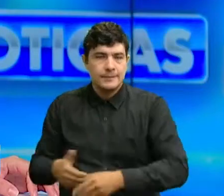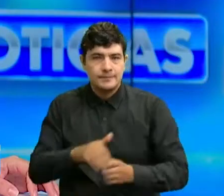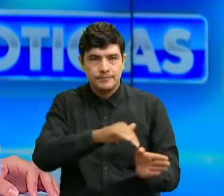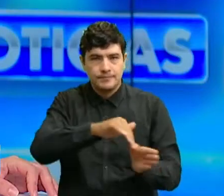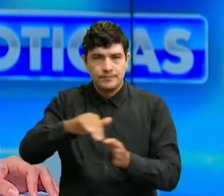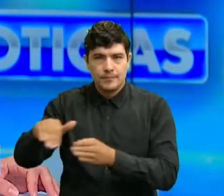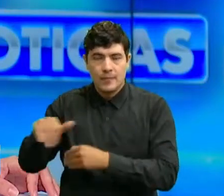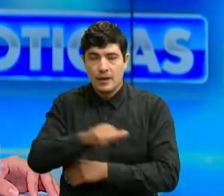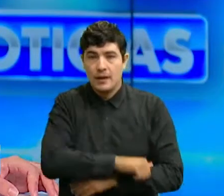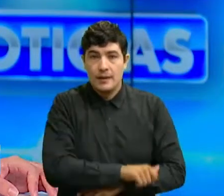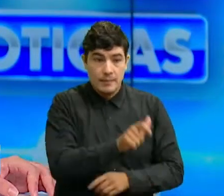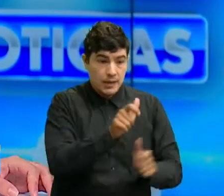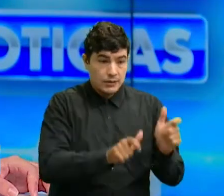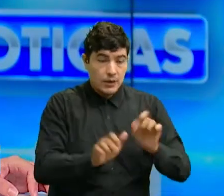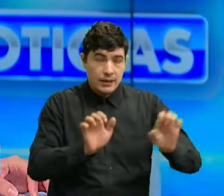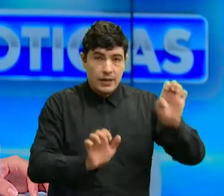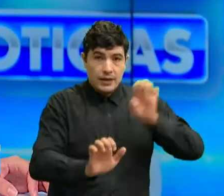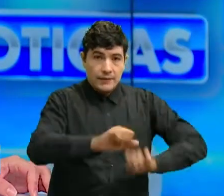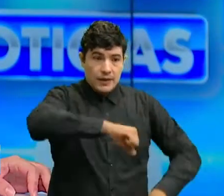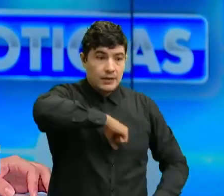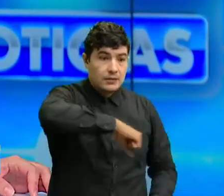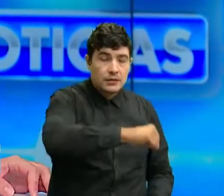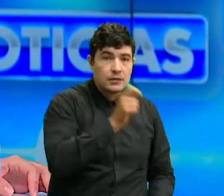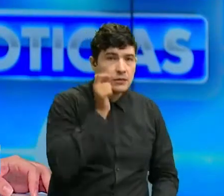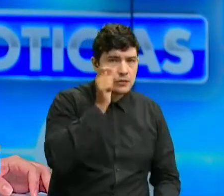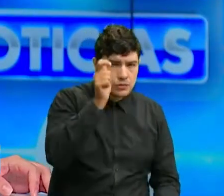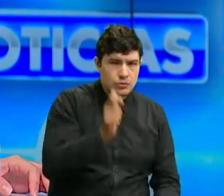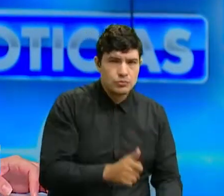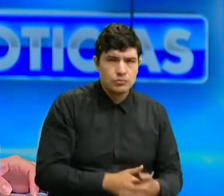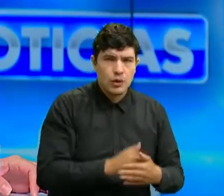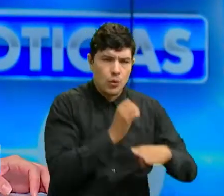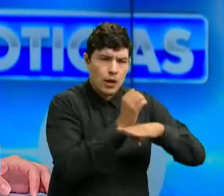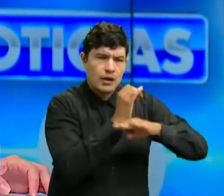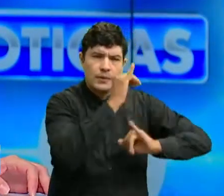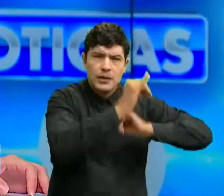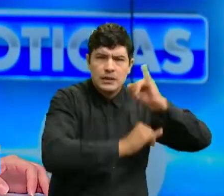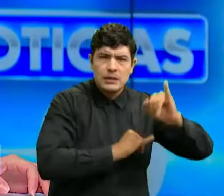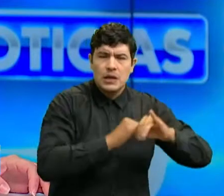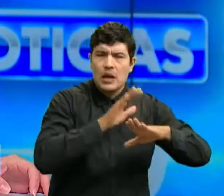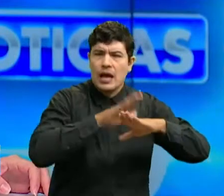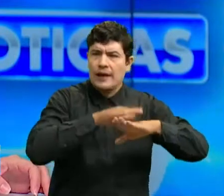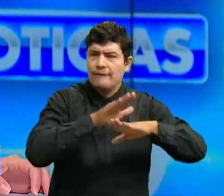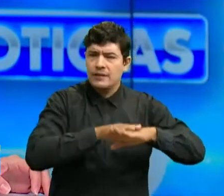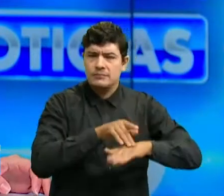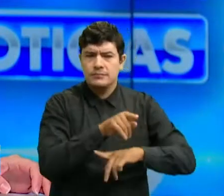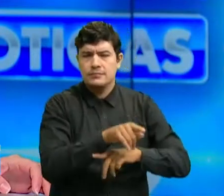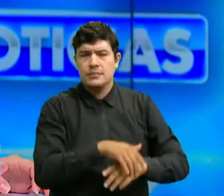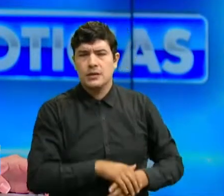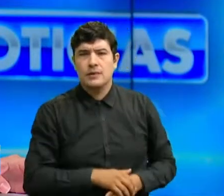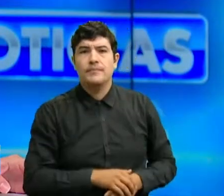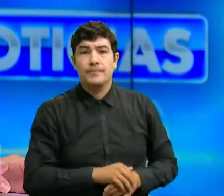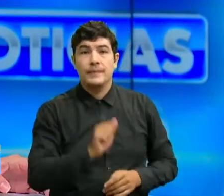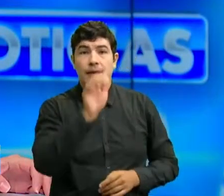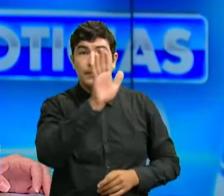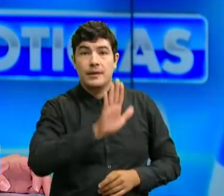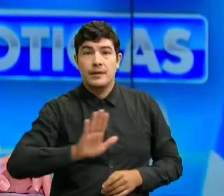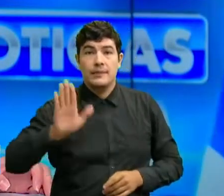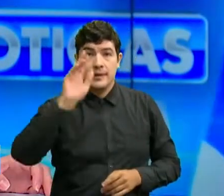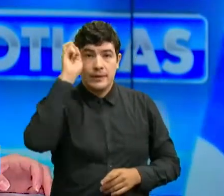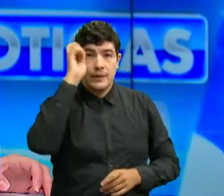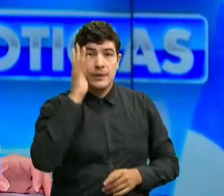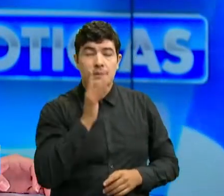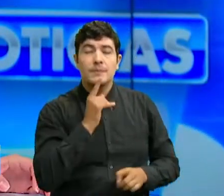defensores de derechos humanos y organismos internacionales alertaron de la difícil situación que ha vivido el departamento de norte de santander